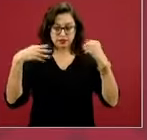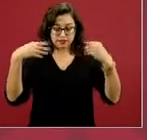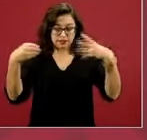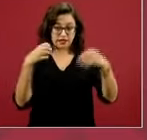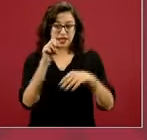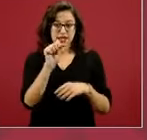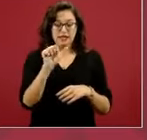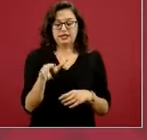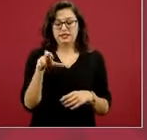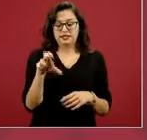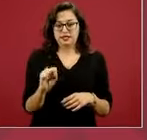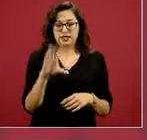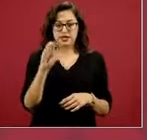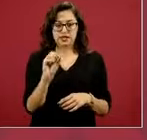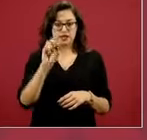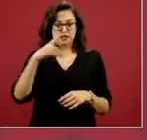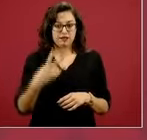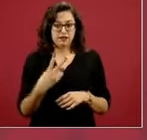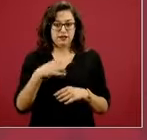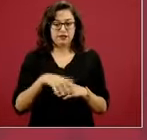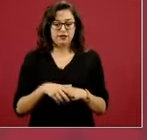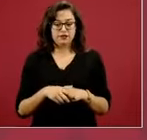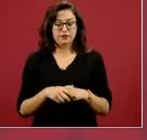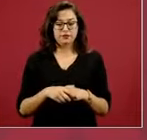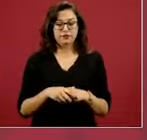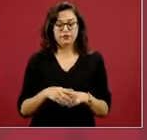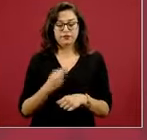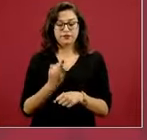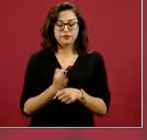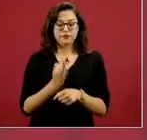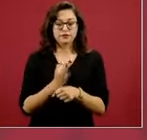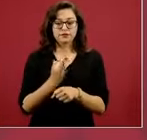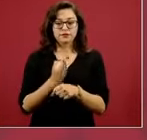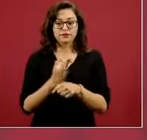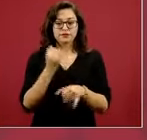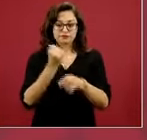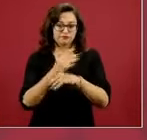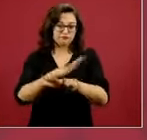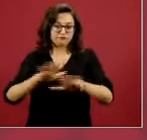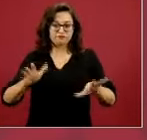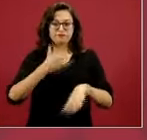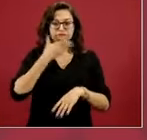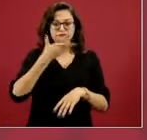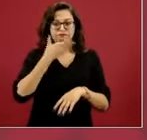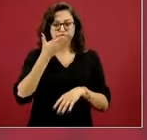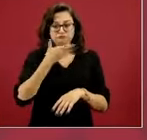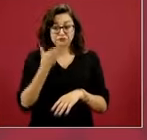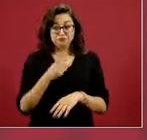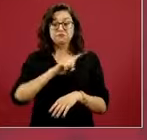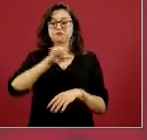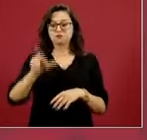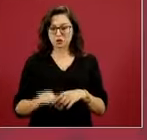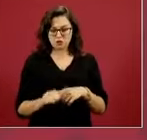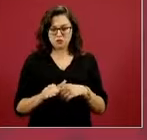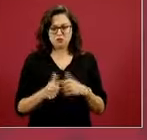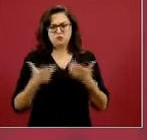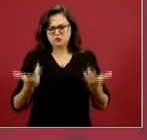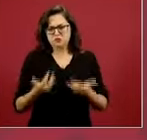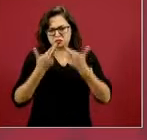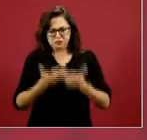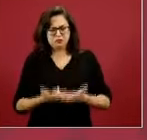SARS-CoV-2. El día de hoy presentaremos el informe técnico principalmente y daremos espacio